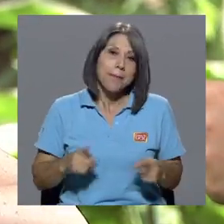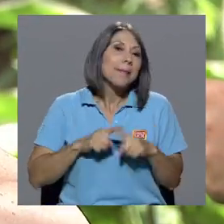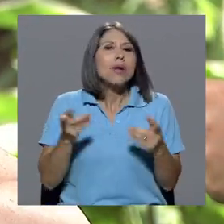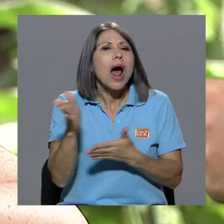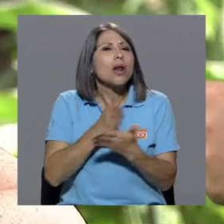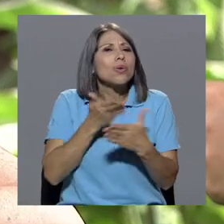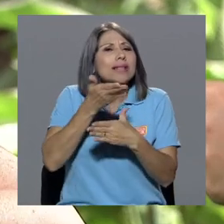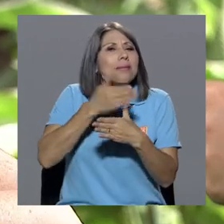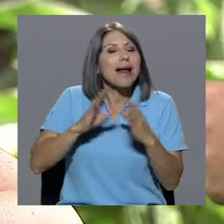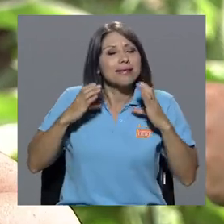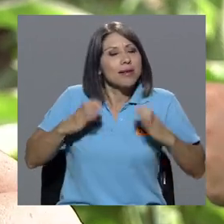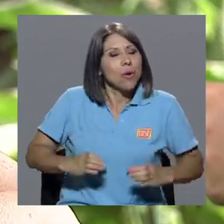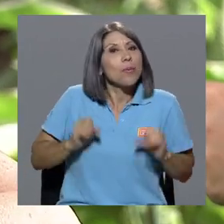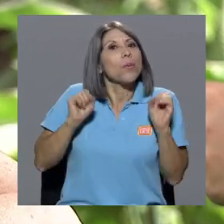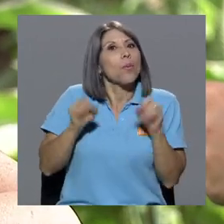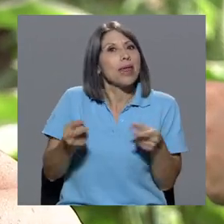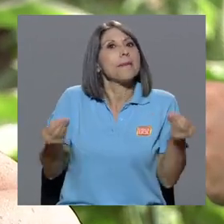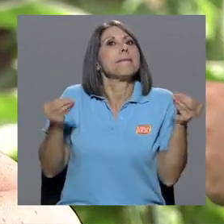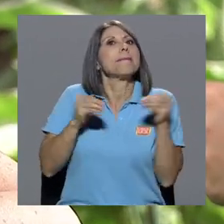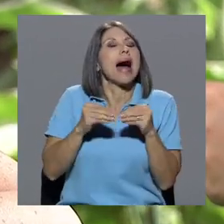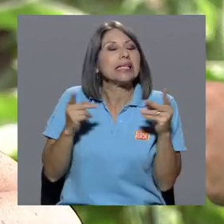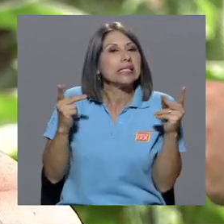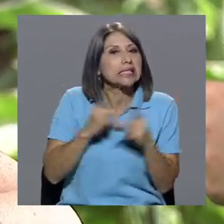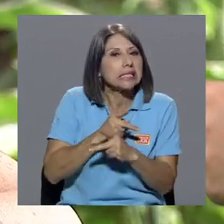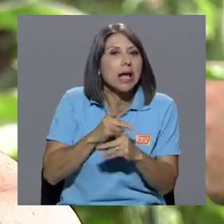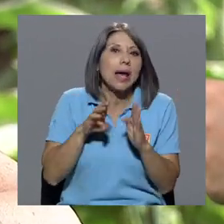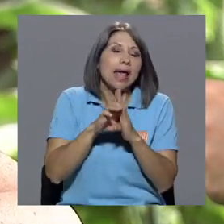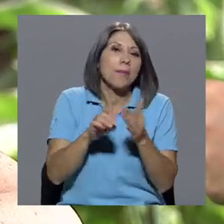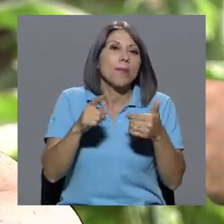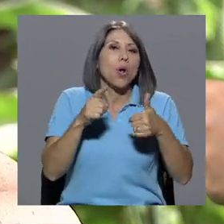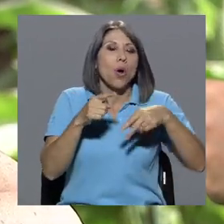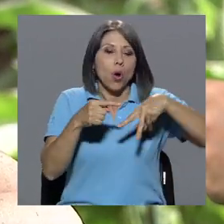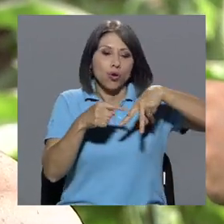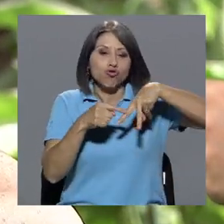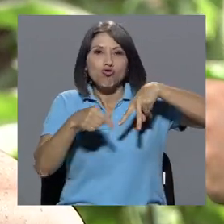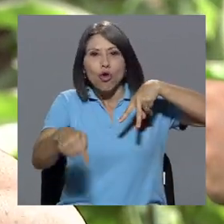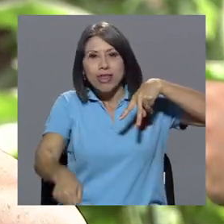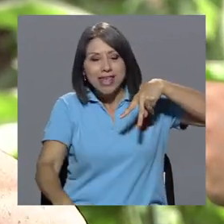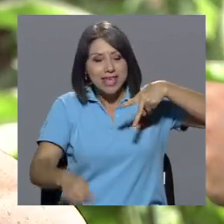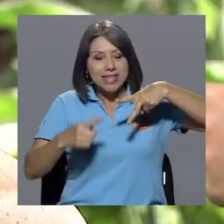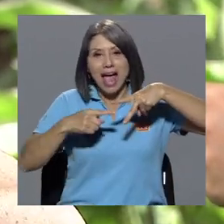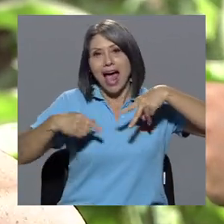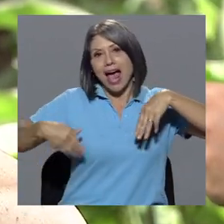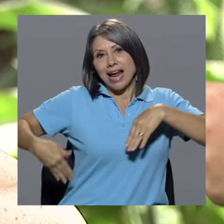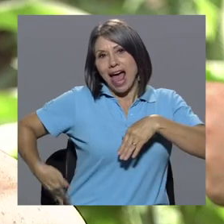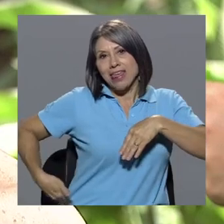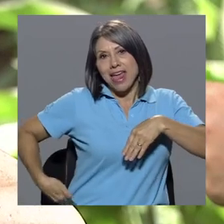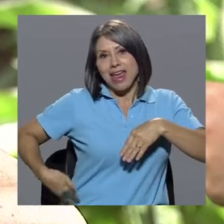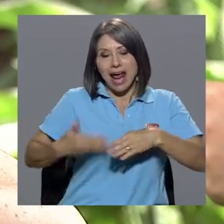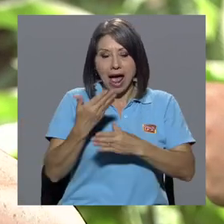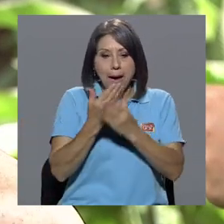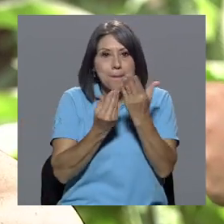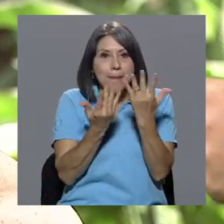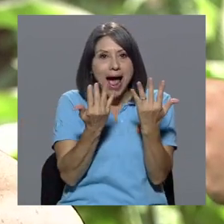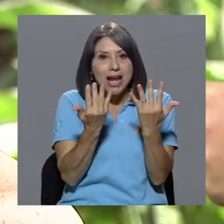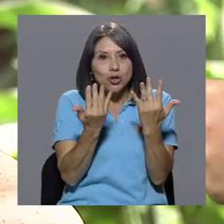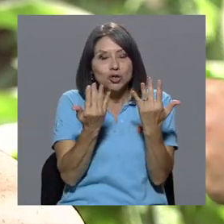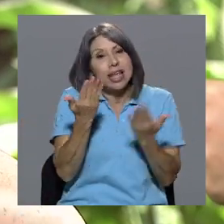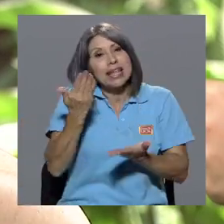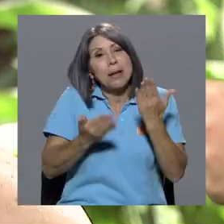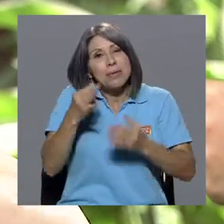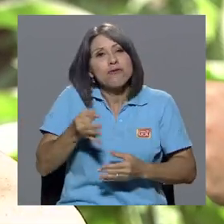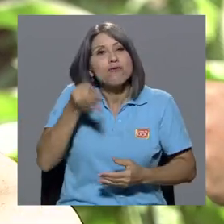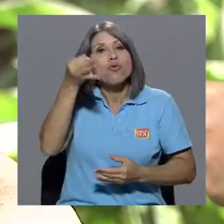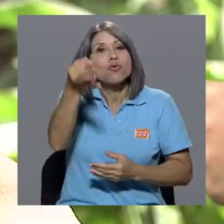cuerpo. Ahora hay partes predominantes que pueden ser afectadas, como rodilla, cadera, manos, y probablemente en el